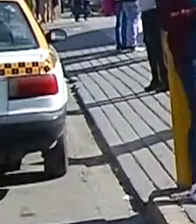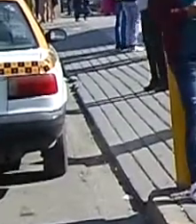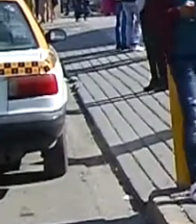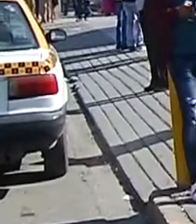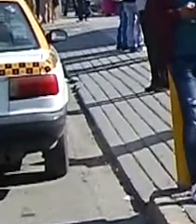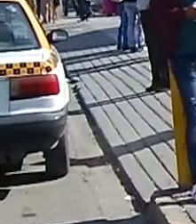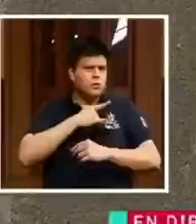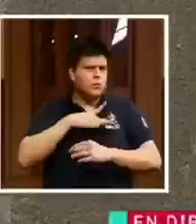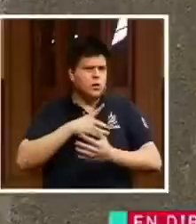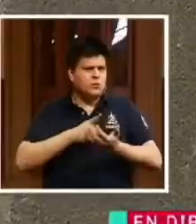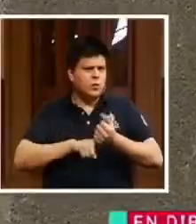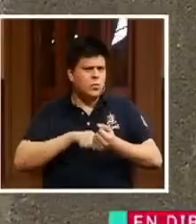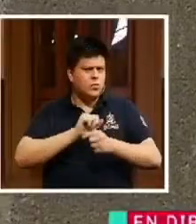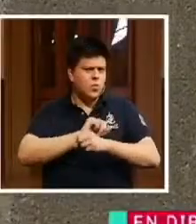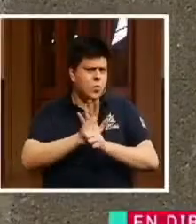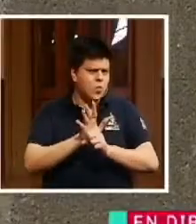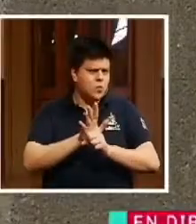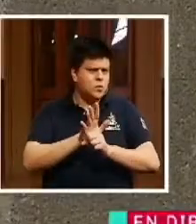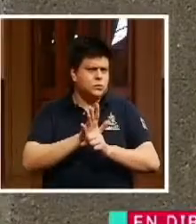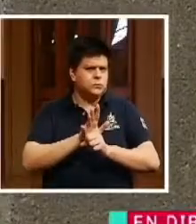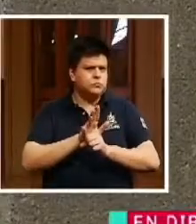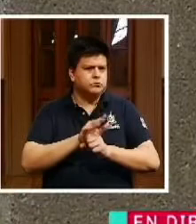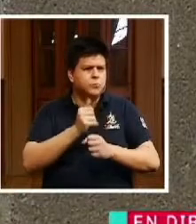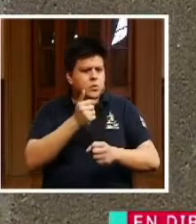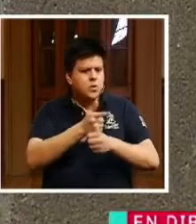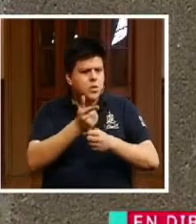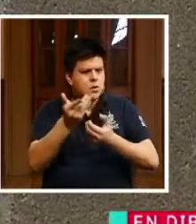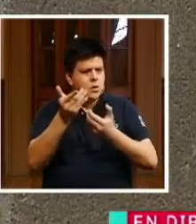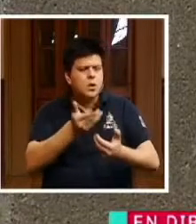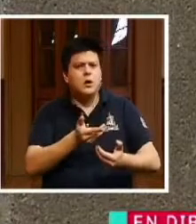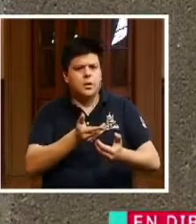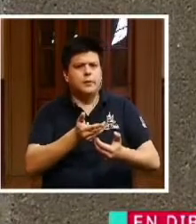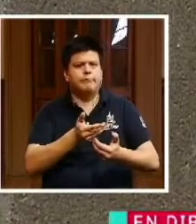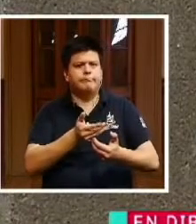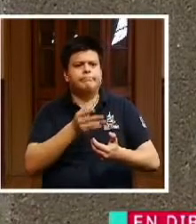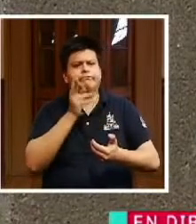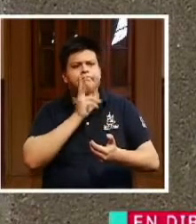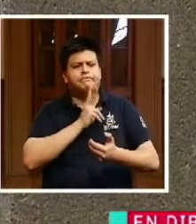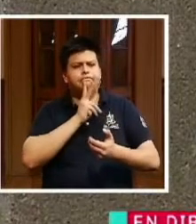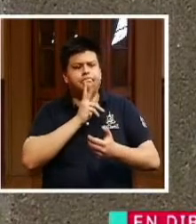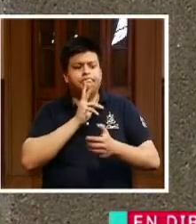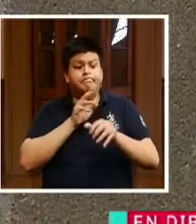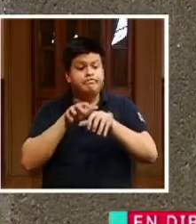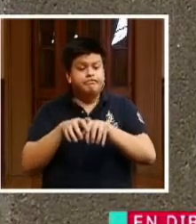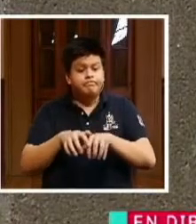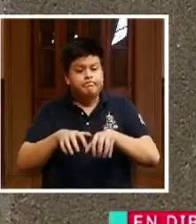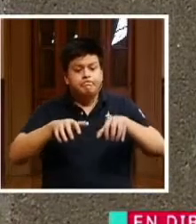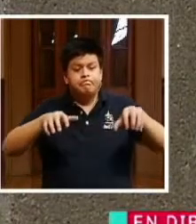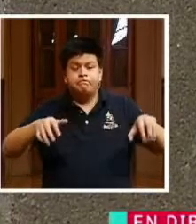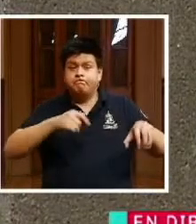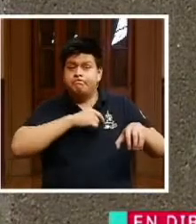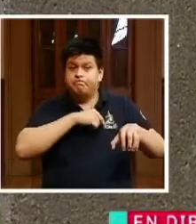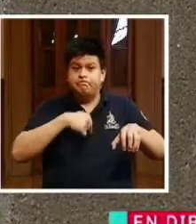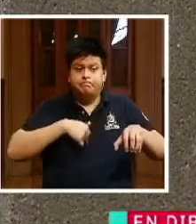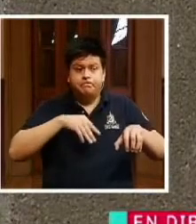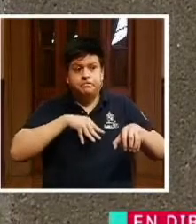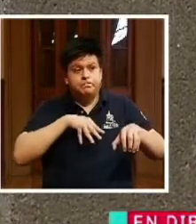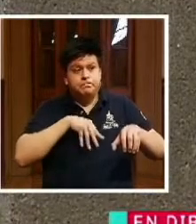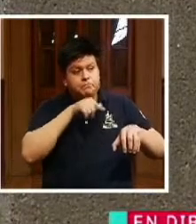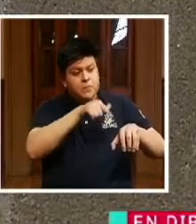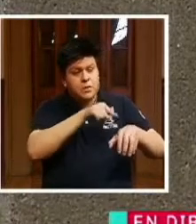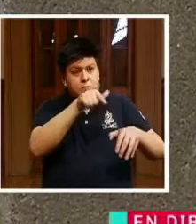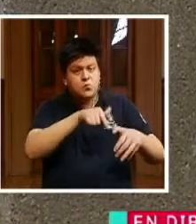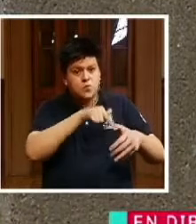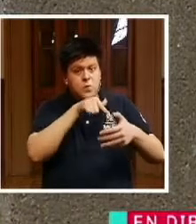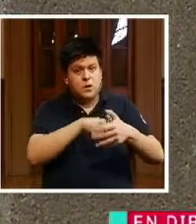síntomas de contagio. Llegando al hospital son detectadas de tal manera de que tengamos un área cubierta para